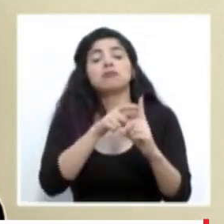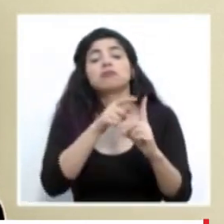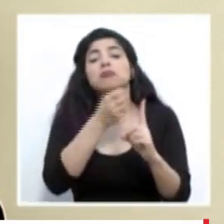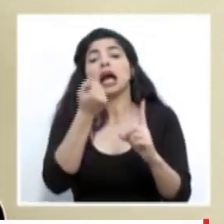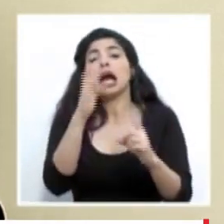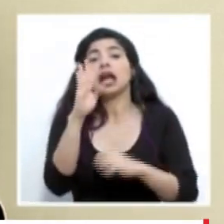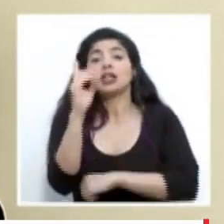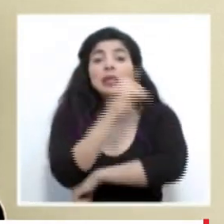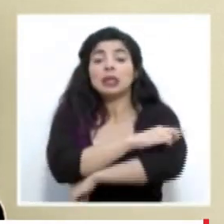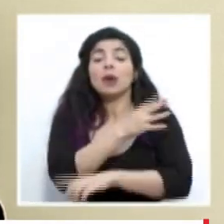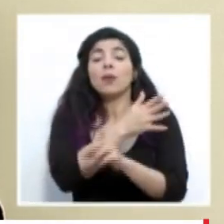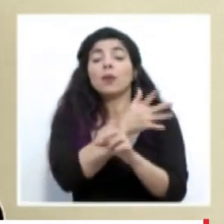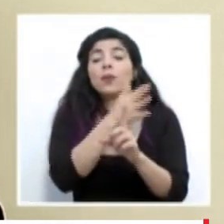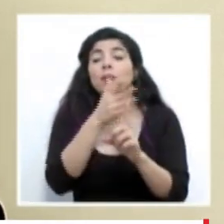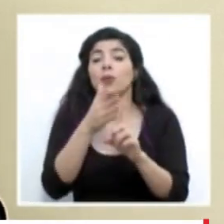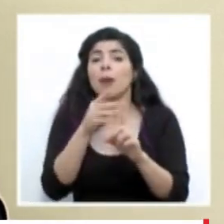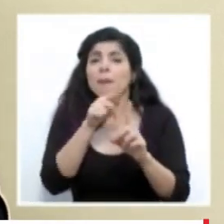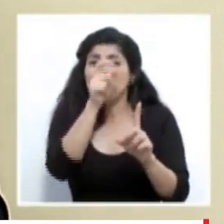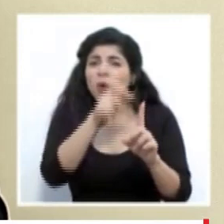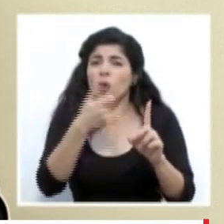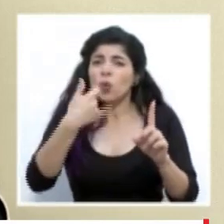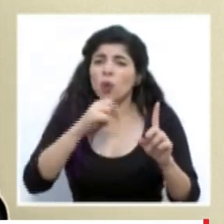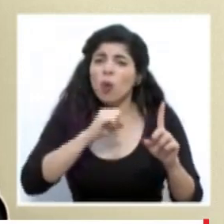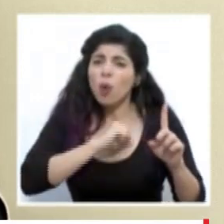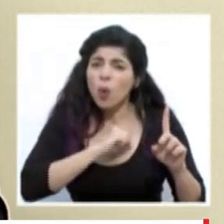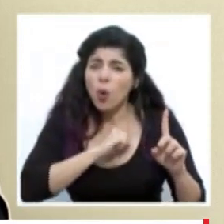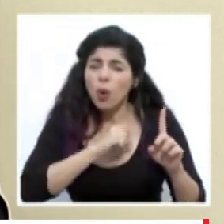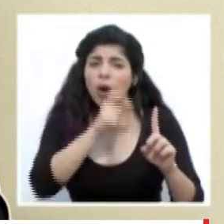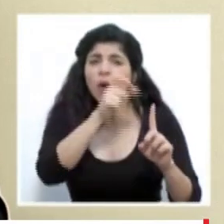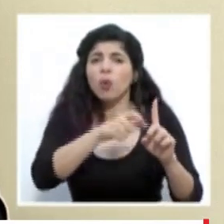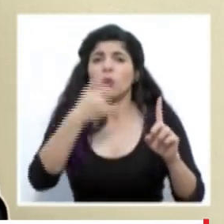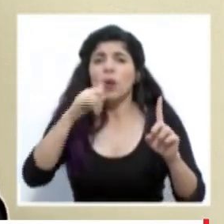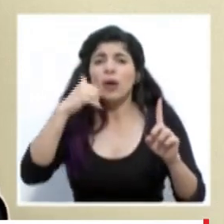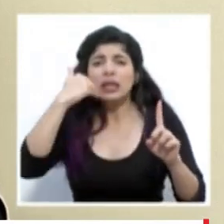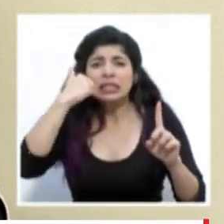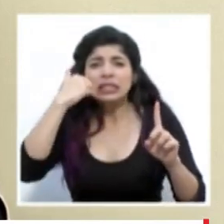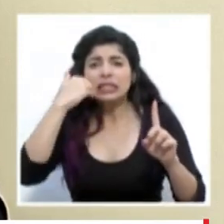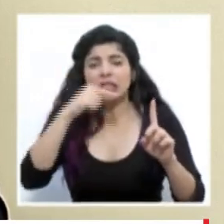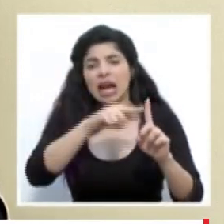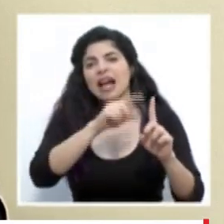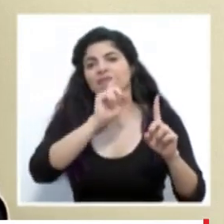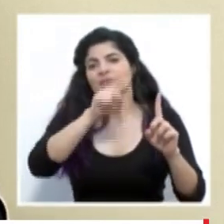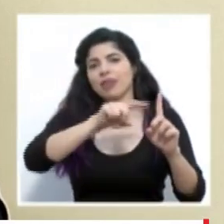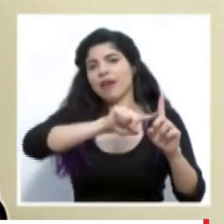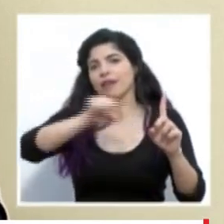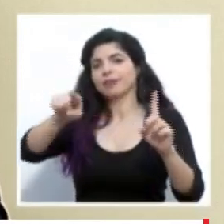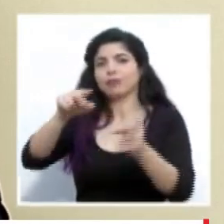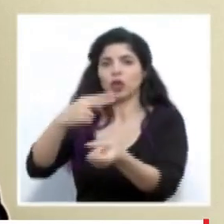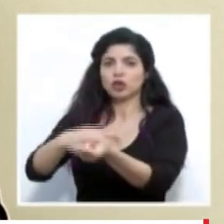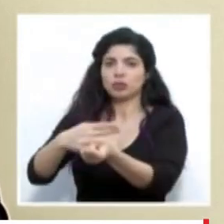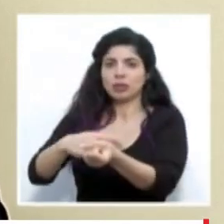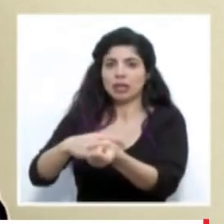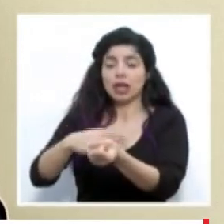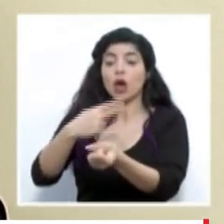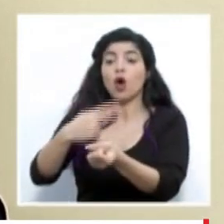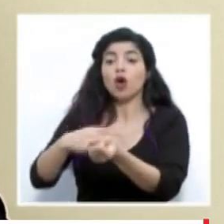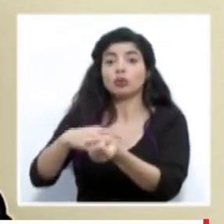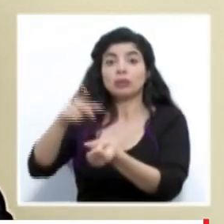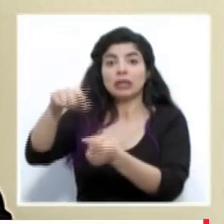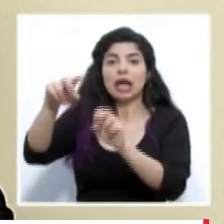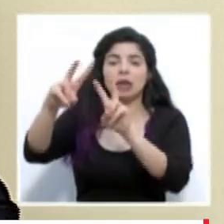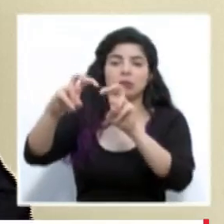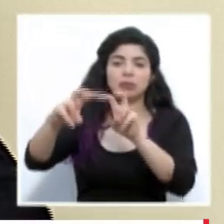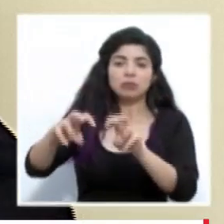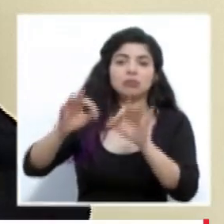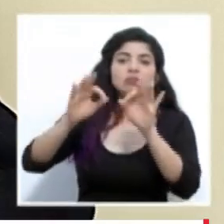14 días, pero si todavía tiene tos, tiene fiebre, sí tiene que referirlo a un centro de salud y el centro de salud definirá cuál